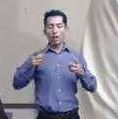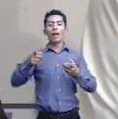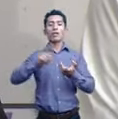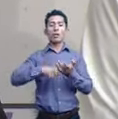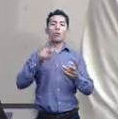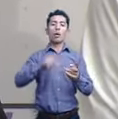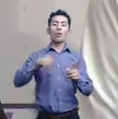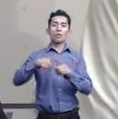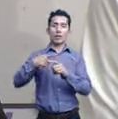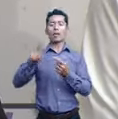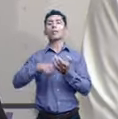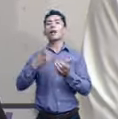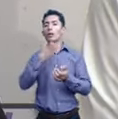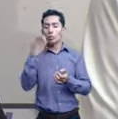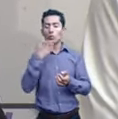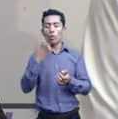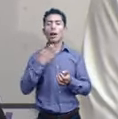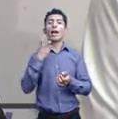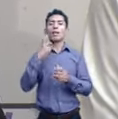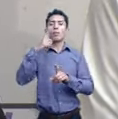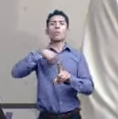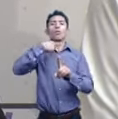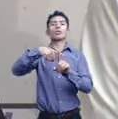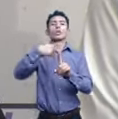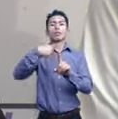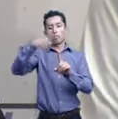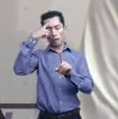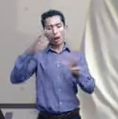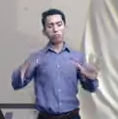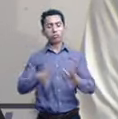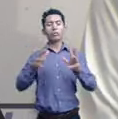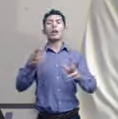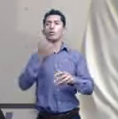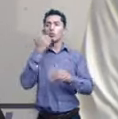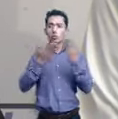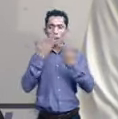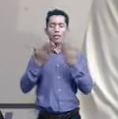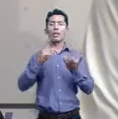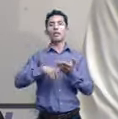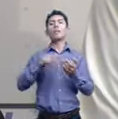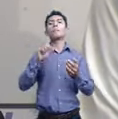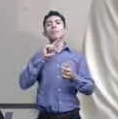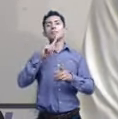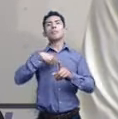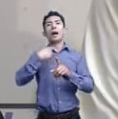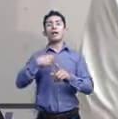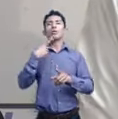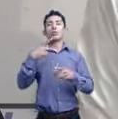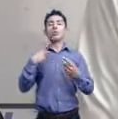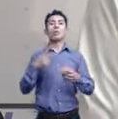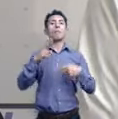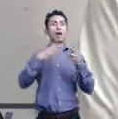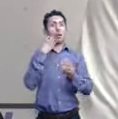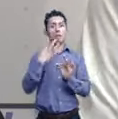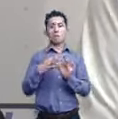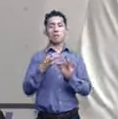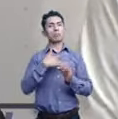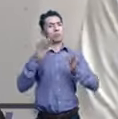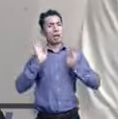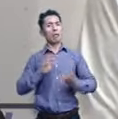y comunidades escolares. Influye positivamente en la motivación de los estudiantes, incrementa sus niveles de asistencia y